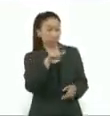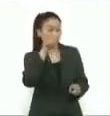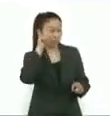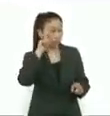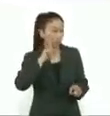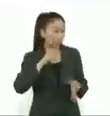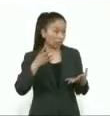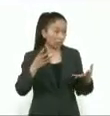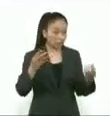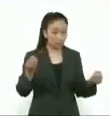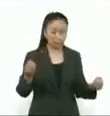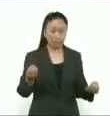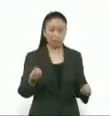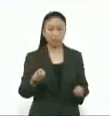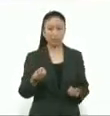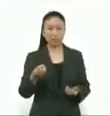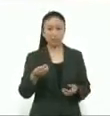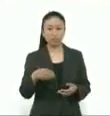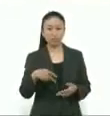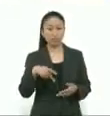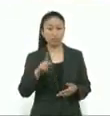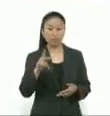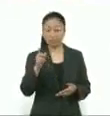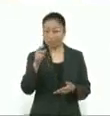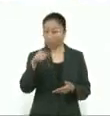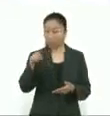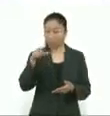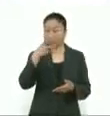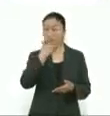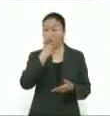nada, pero que ellos se lo creen.